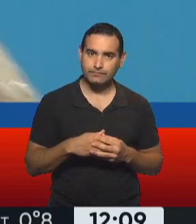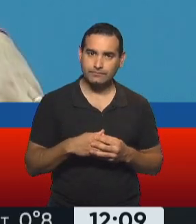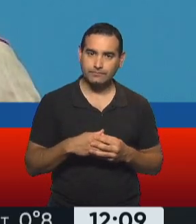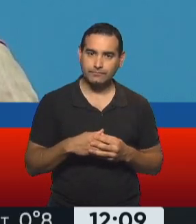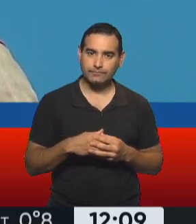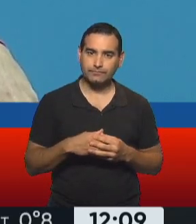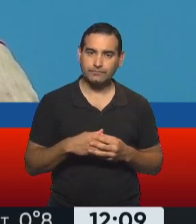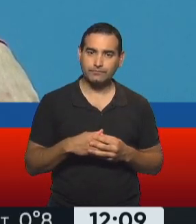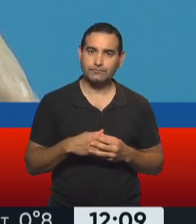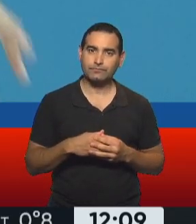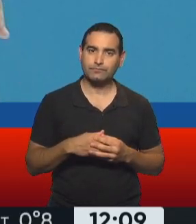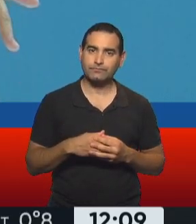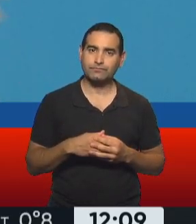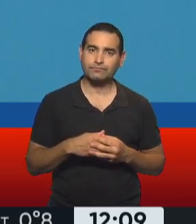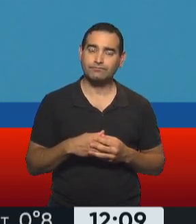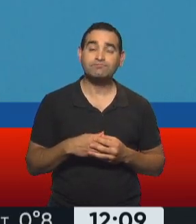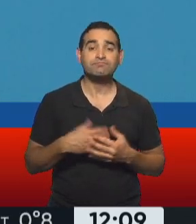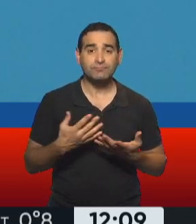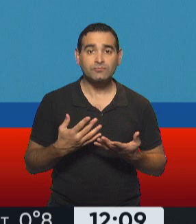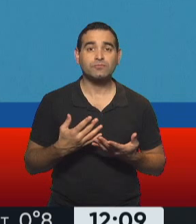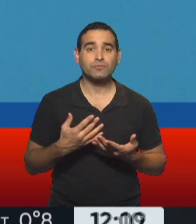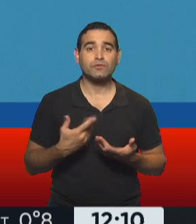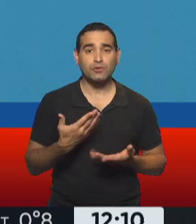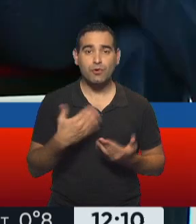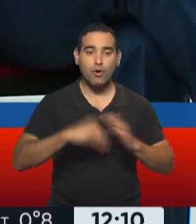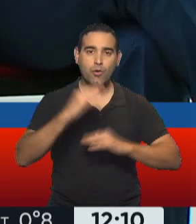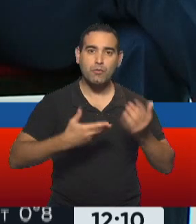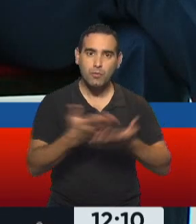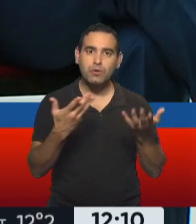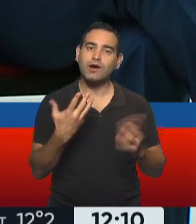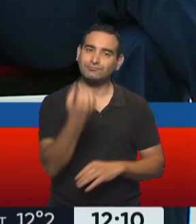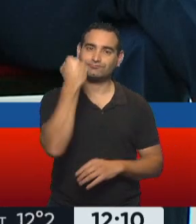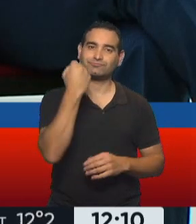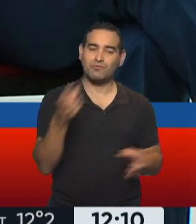De ese modo, nosotros pasamos a recuperar lo que es la obra pública. Y hoy